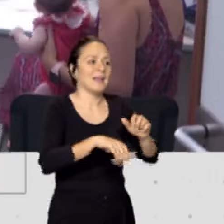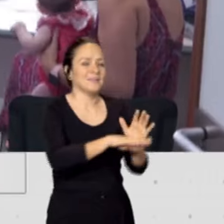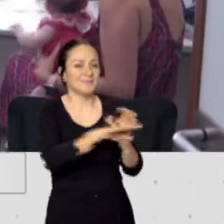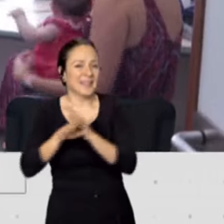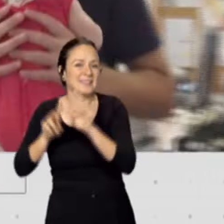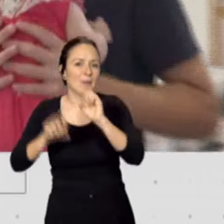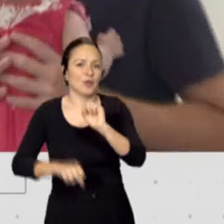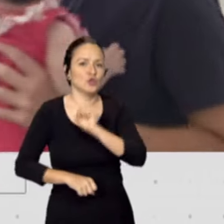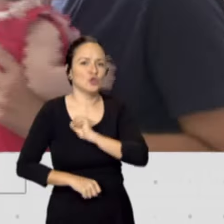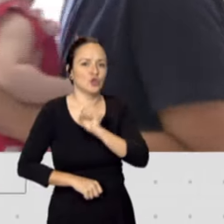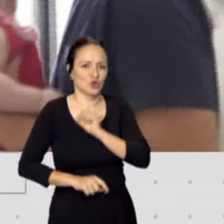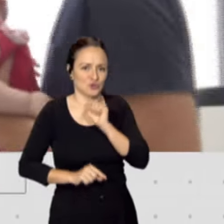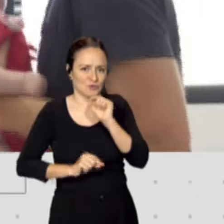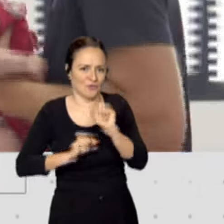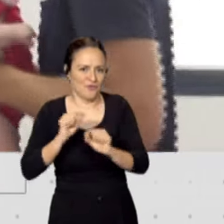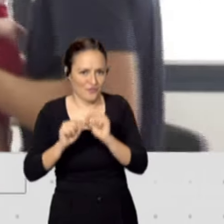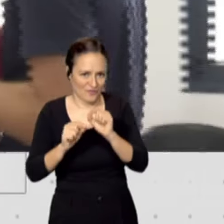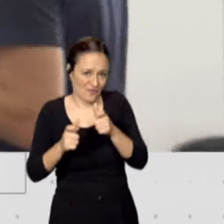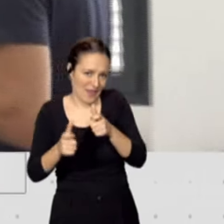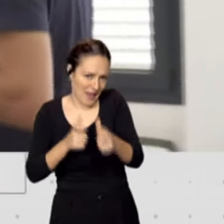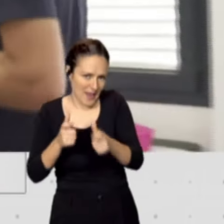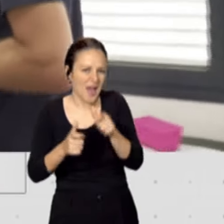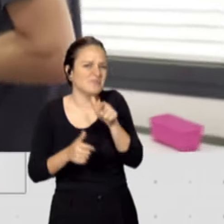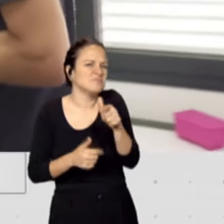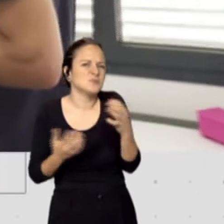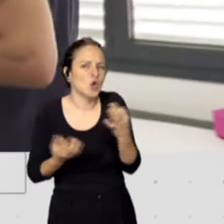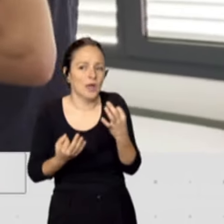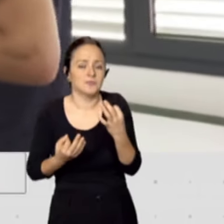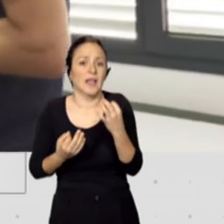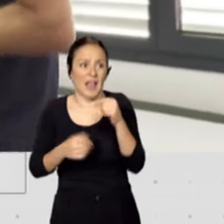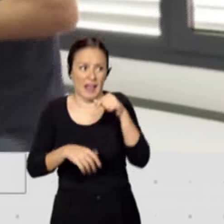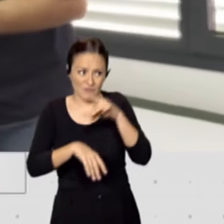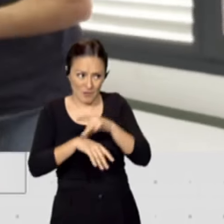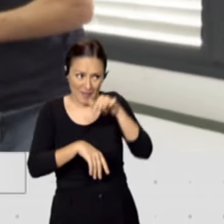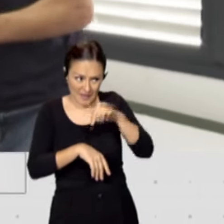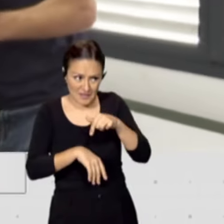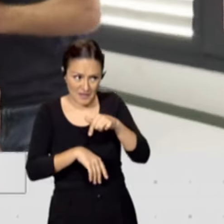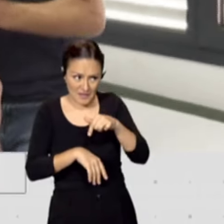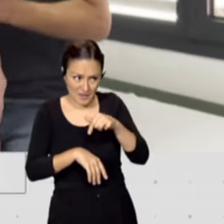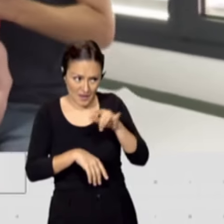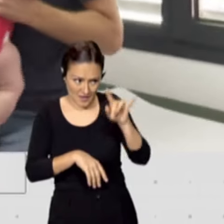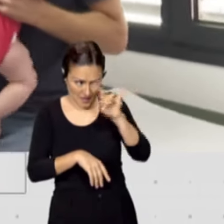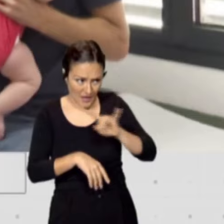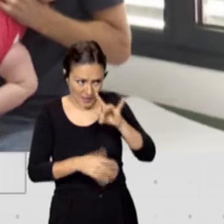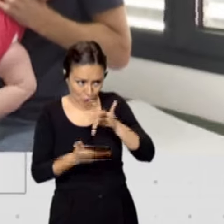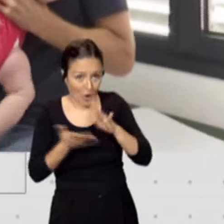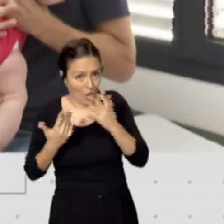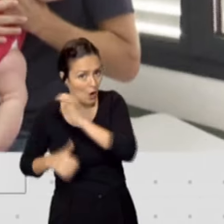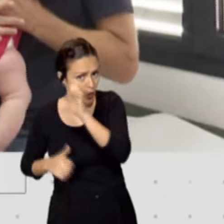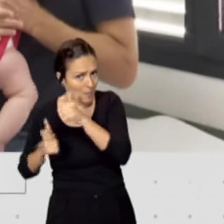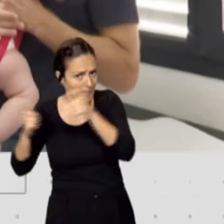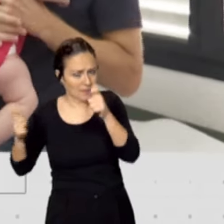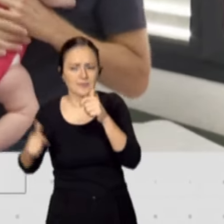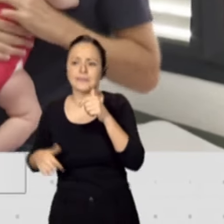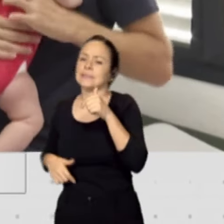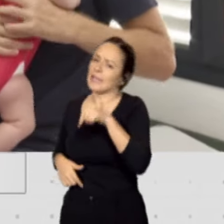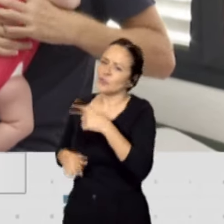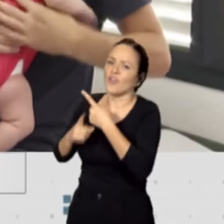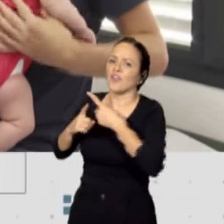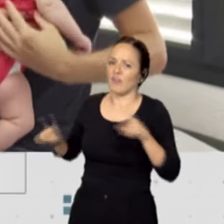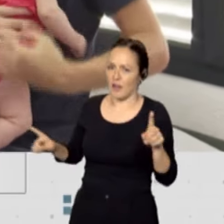otra enfermedad que está creciendo en Europa sí que hemos tenido casos aquí en Canarias creo sí sí sí la tofina es otra enfermedad distinta eh tenemos vacuna frente